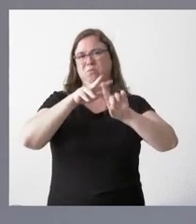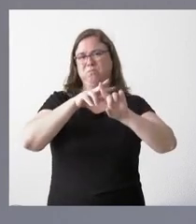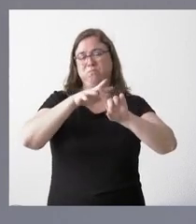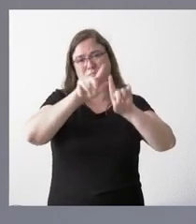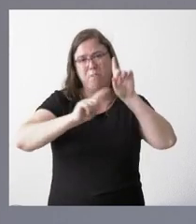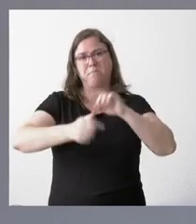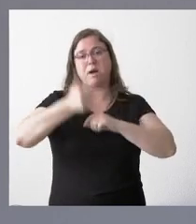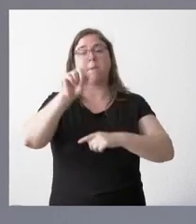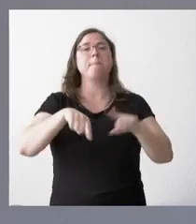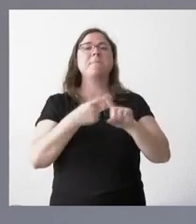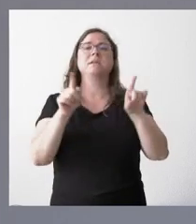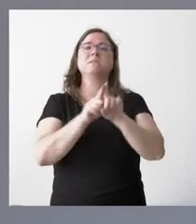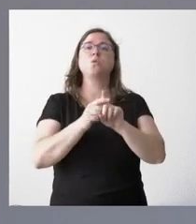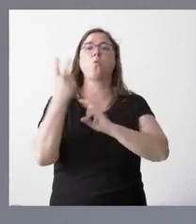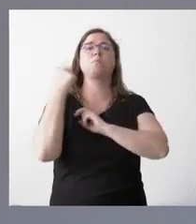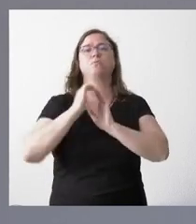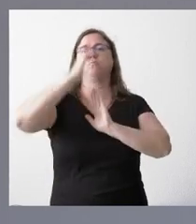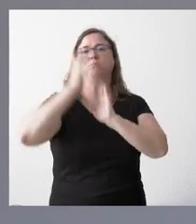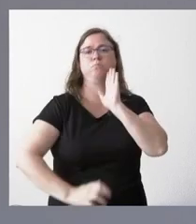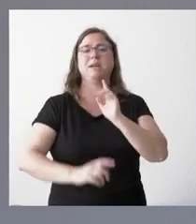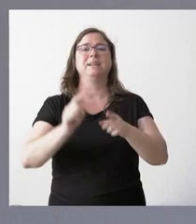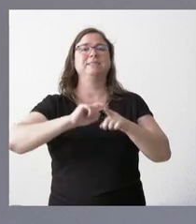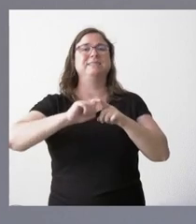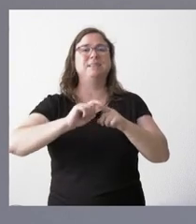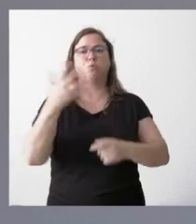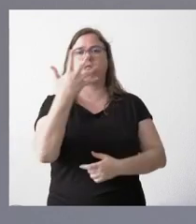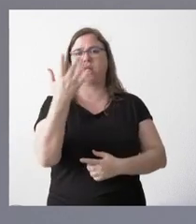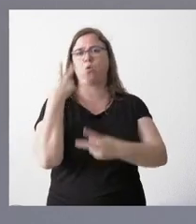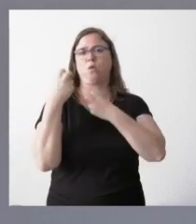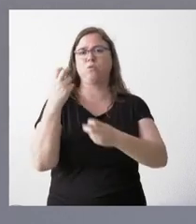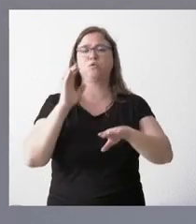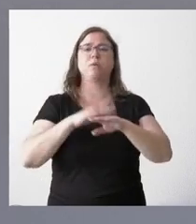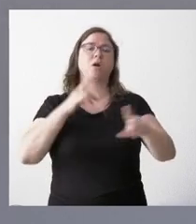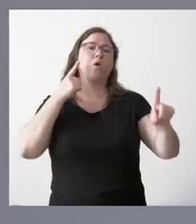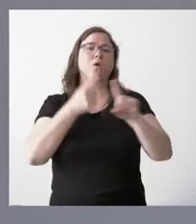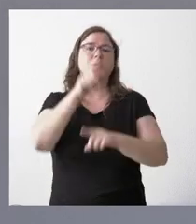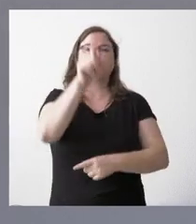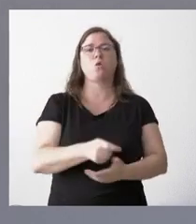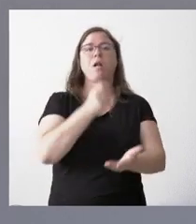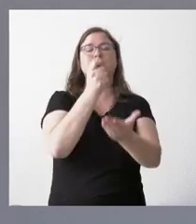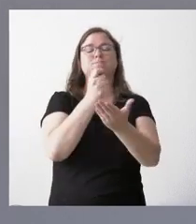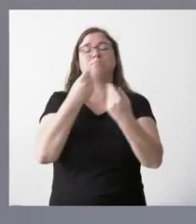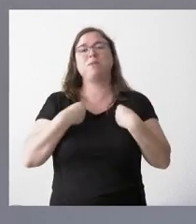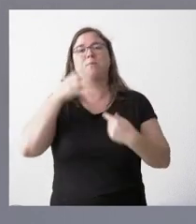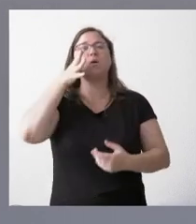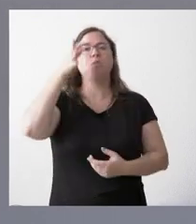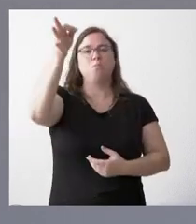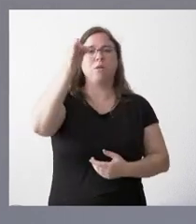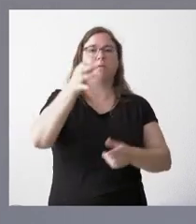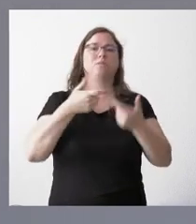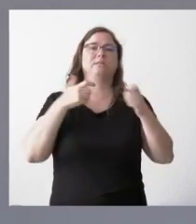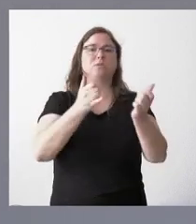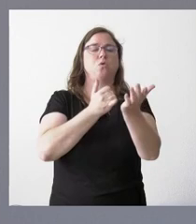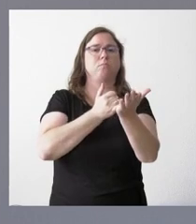asimismo la rebaja de impuestos en 5 tipos de impuestos para los contribuyentes del mundo rural. En el sector agrario se han